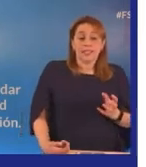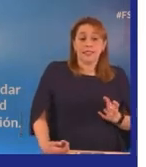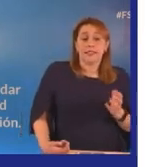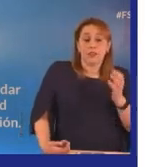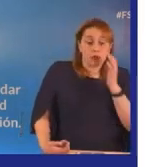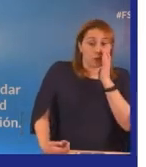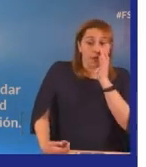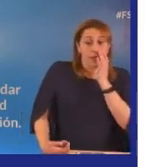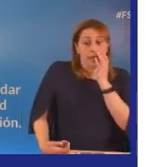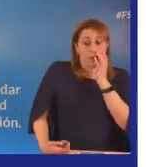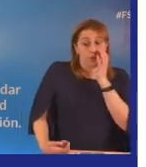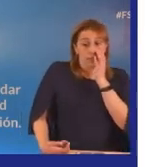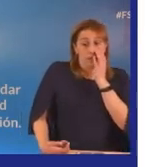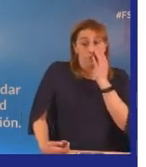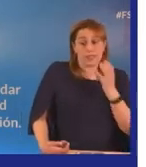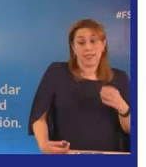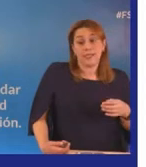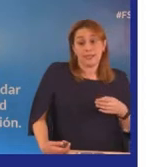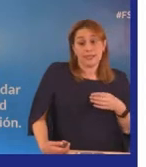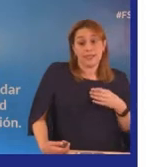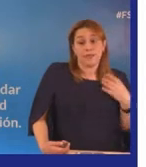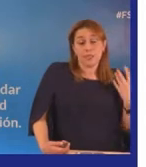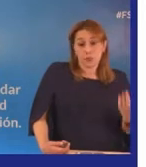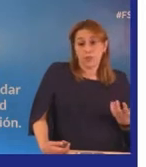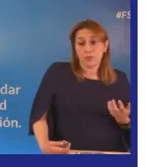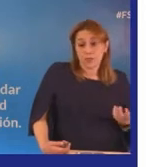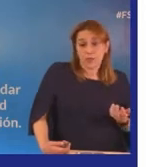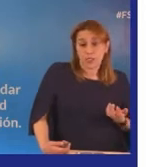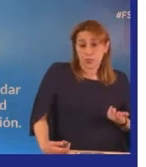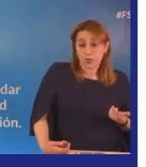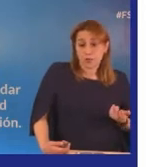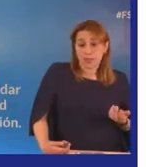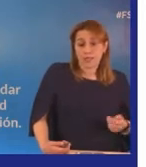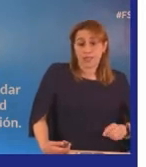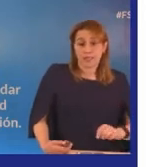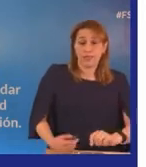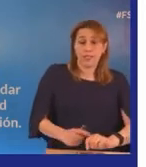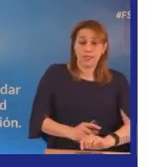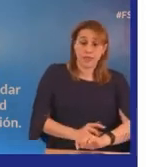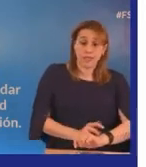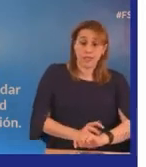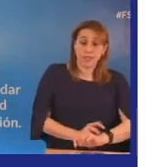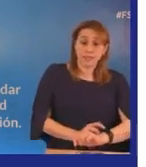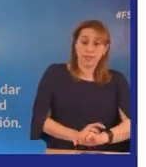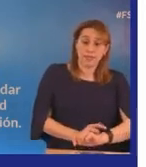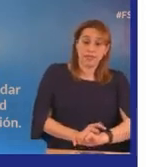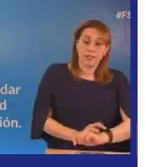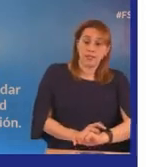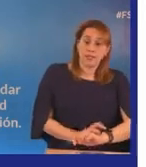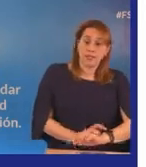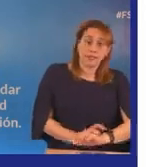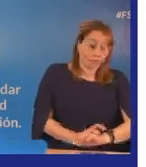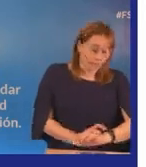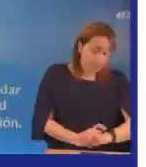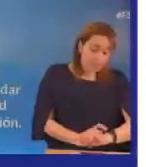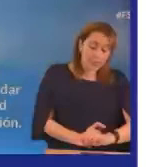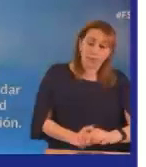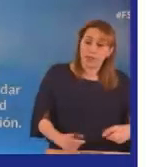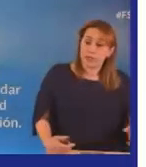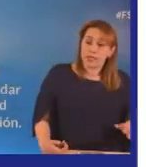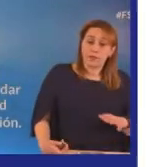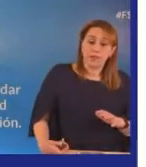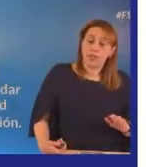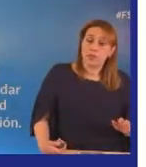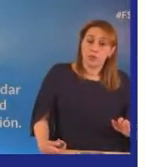Ya en el deterioro moderado, ya comienza a necesitar más supervisión y ayuda para las actividades básicas. Las instrumentales ya